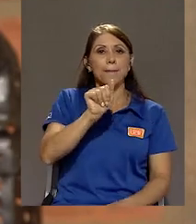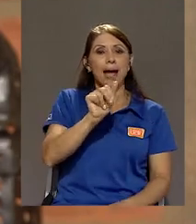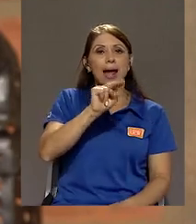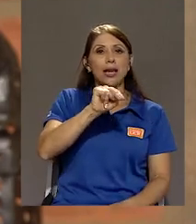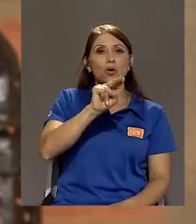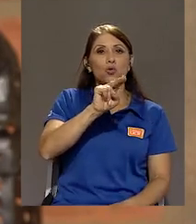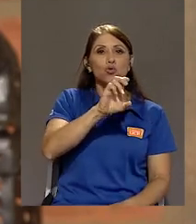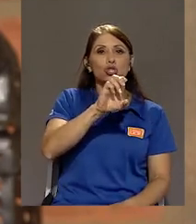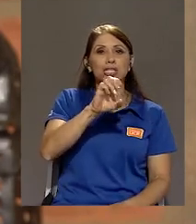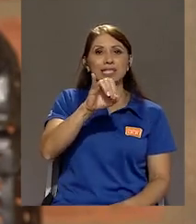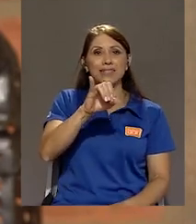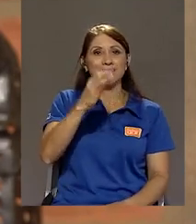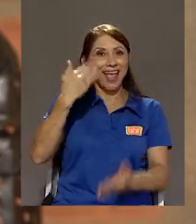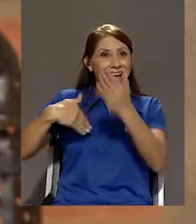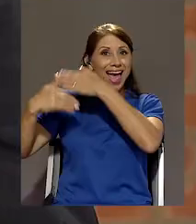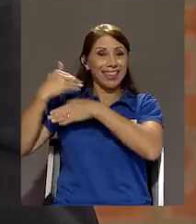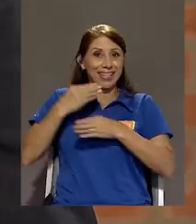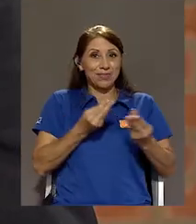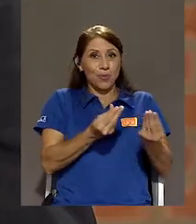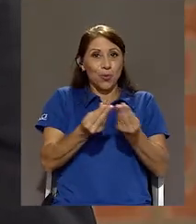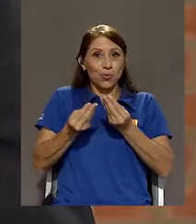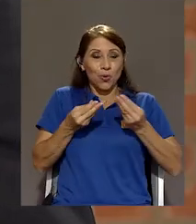que antes producía películas de Hollywood,